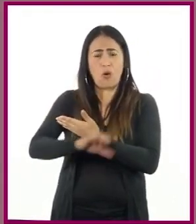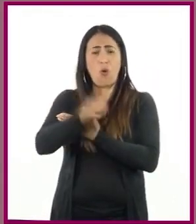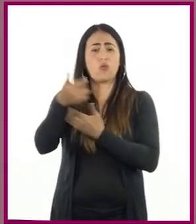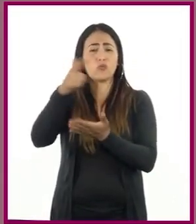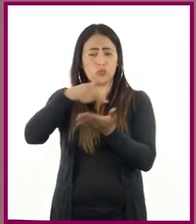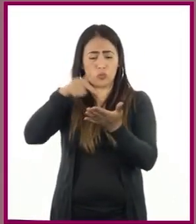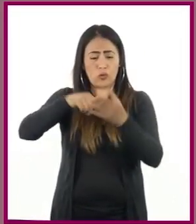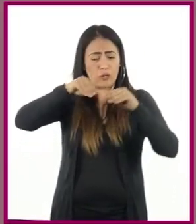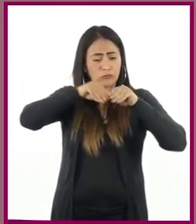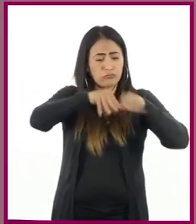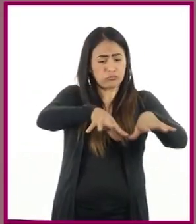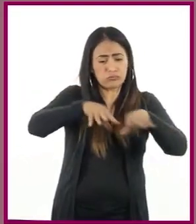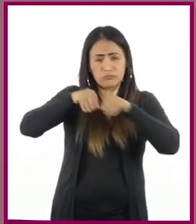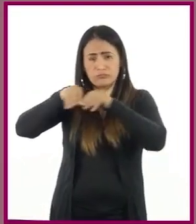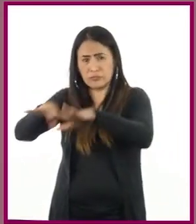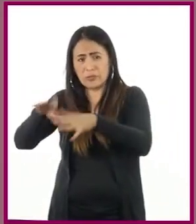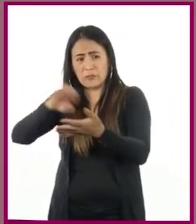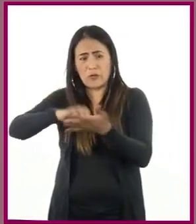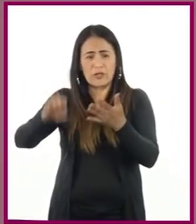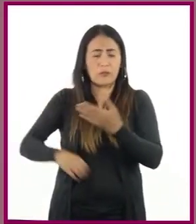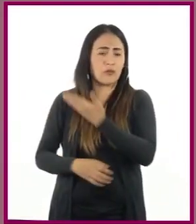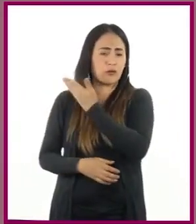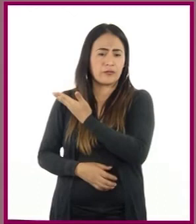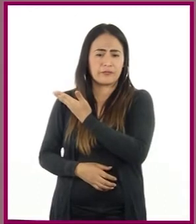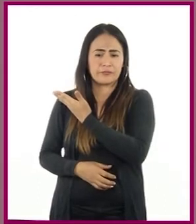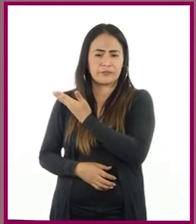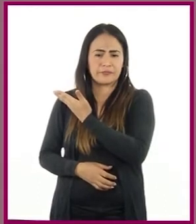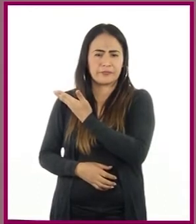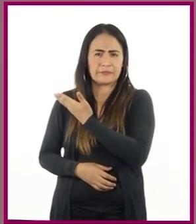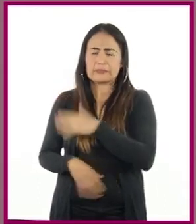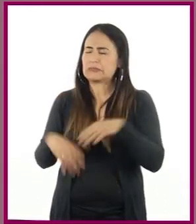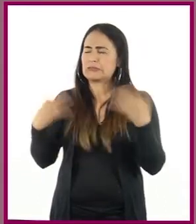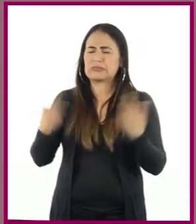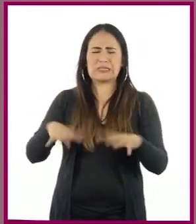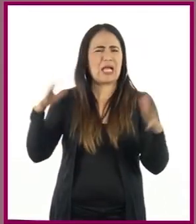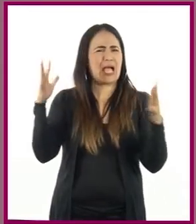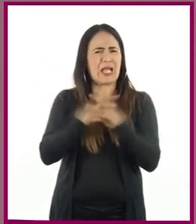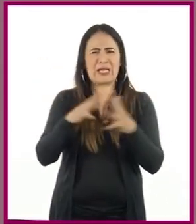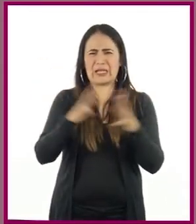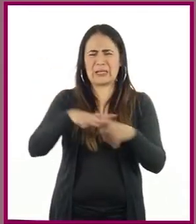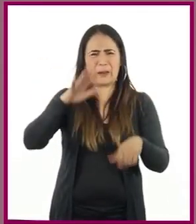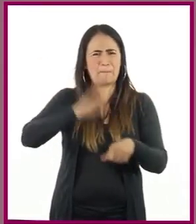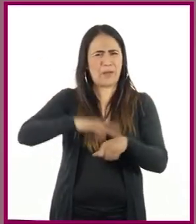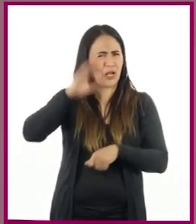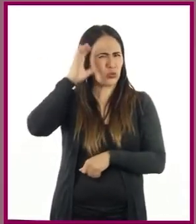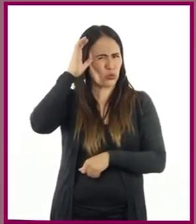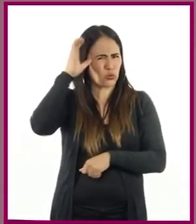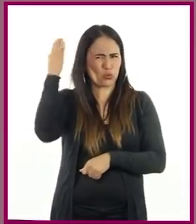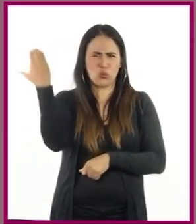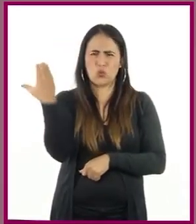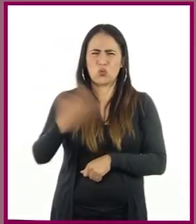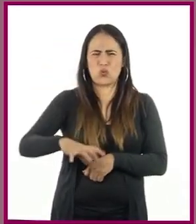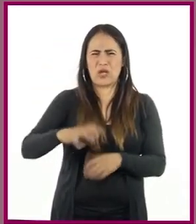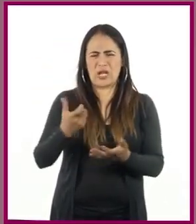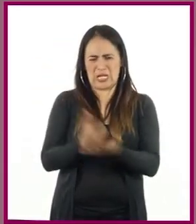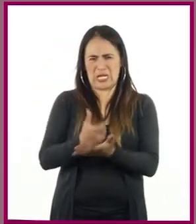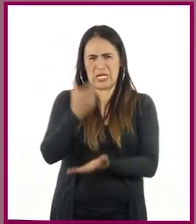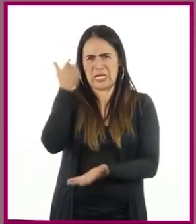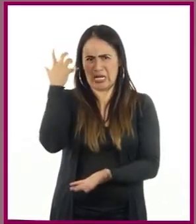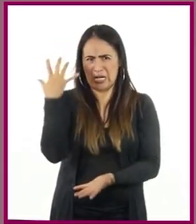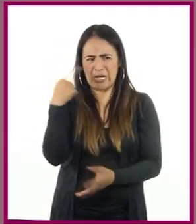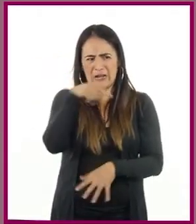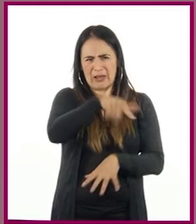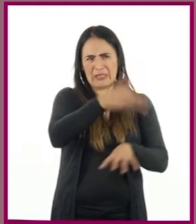latitudes. Por ejemplo, en Vietnam se produjo una de las guerras más cruentas y costosas para los Estados Unidos,